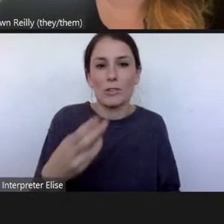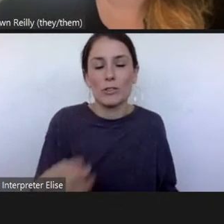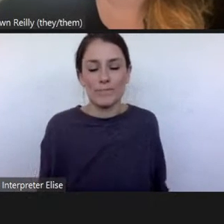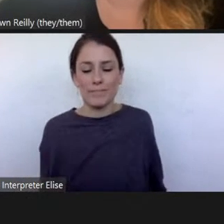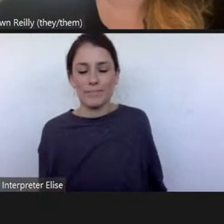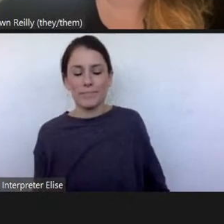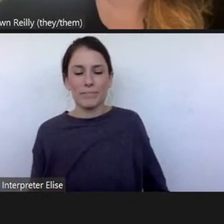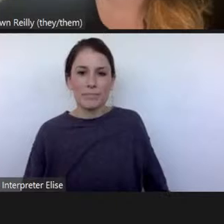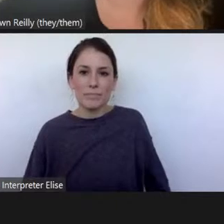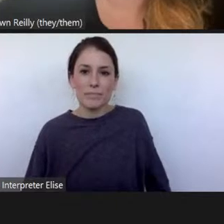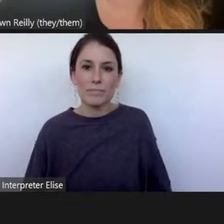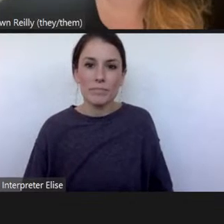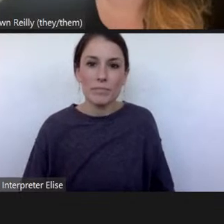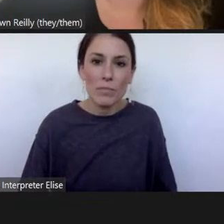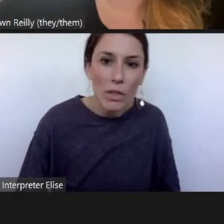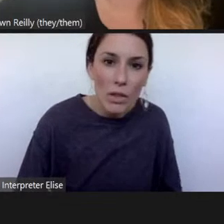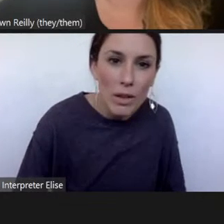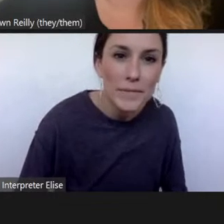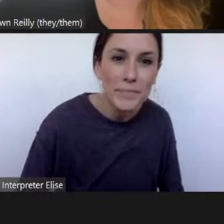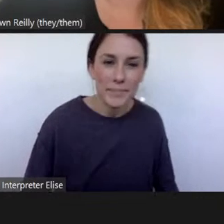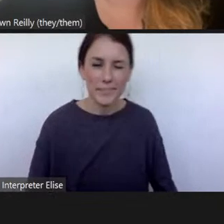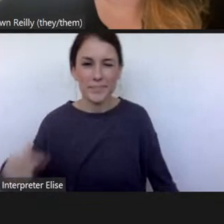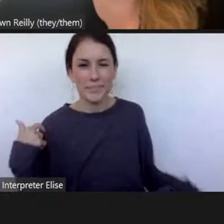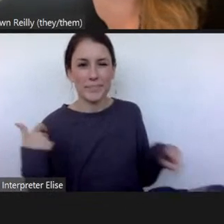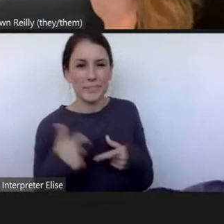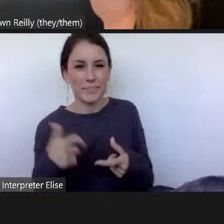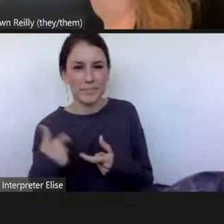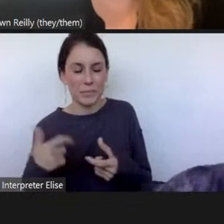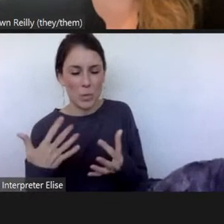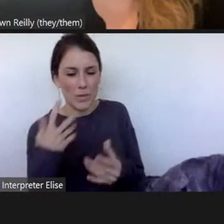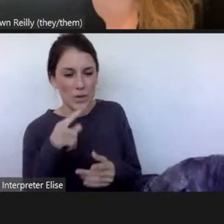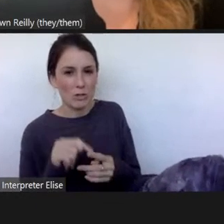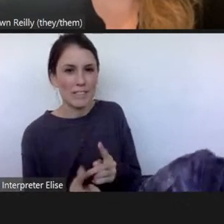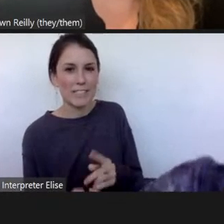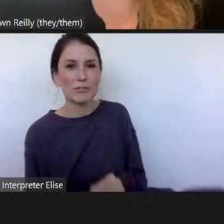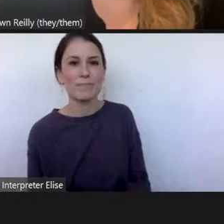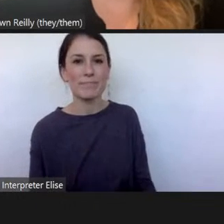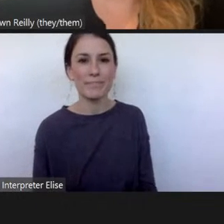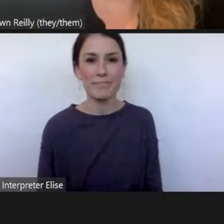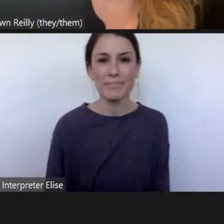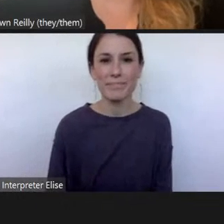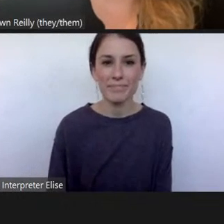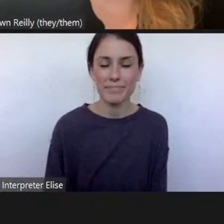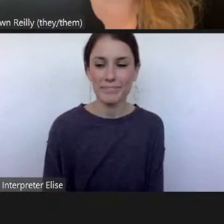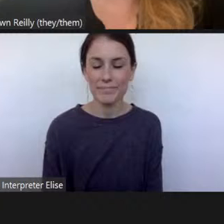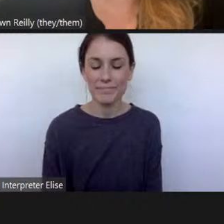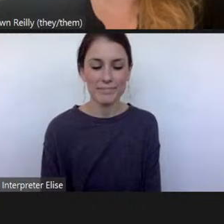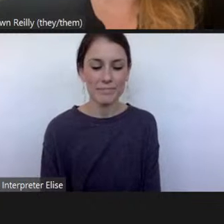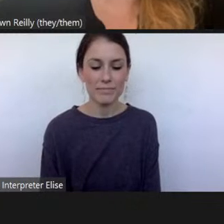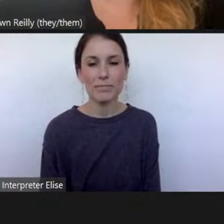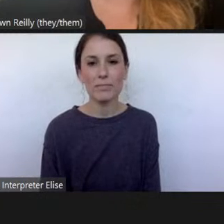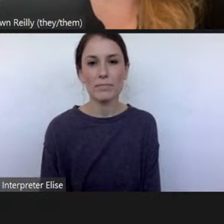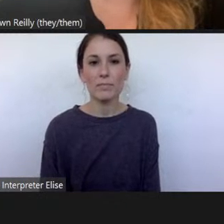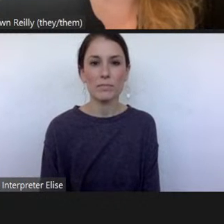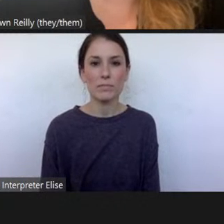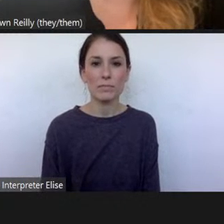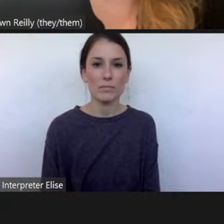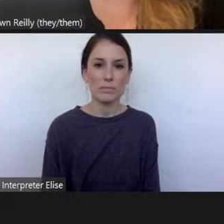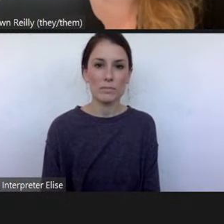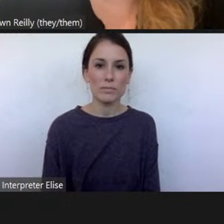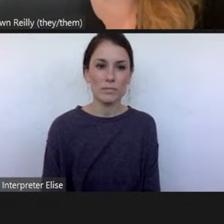Bueno, es un placer volver a escuchar el trabajo de Shawn y de Yogesh.